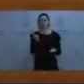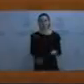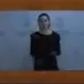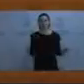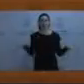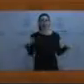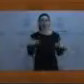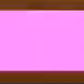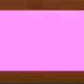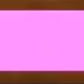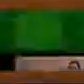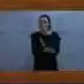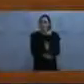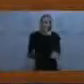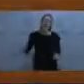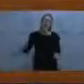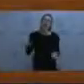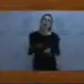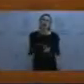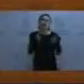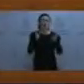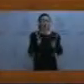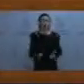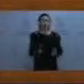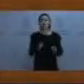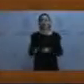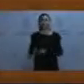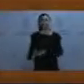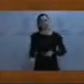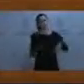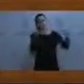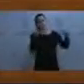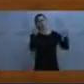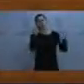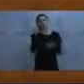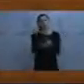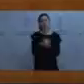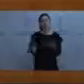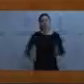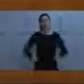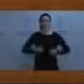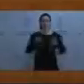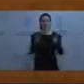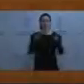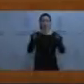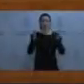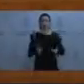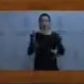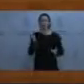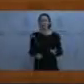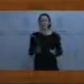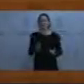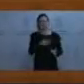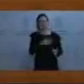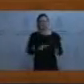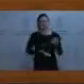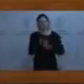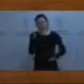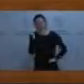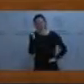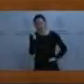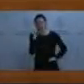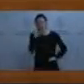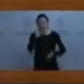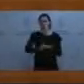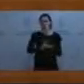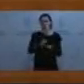cola. Se deriva, por un lado, los pacientes, se trasladan las pruebas a Avilés, huyen los profesionales en el traslado, no se contratan